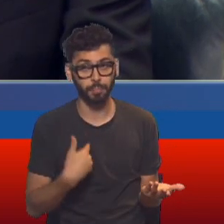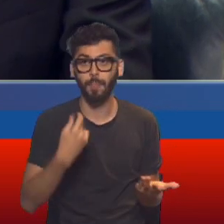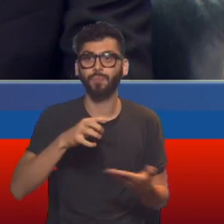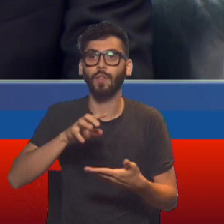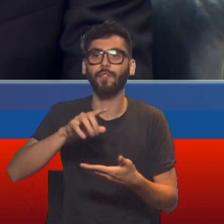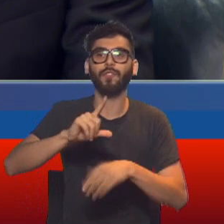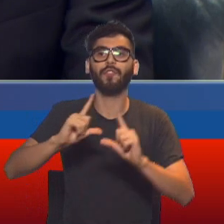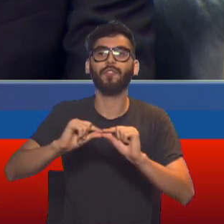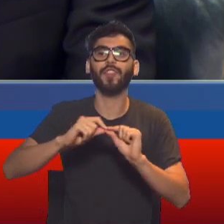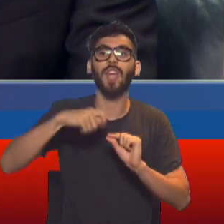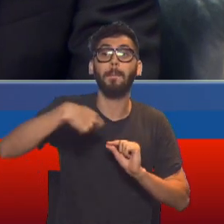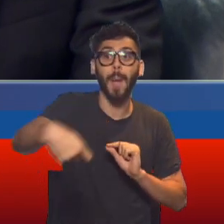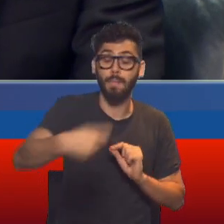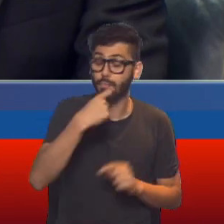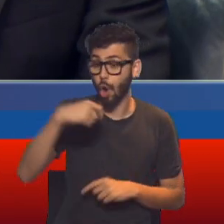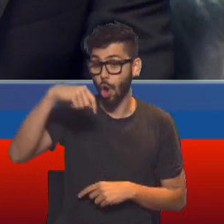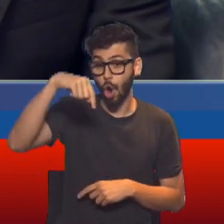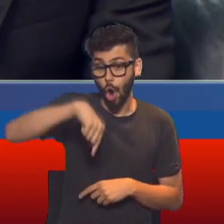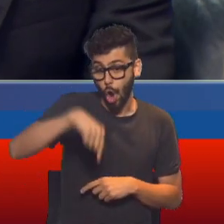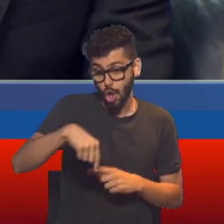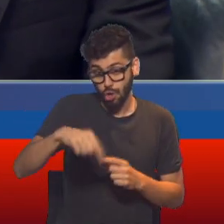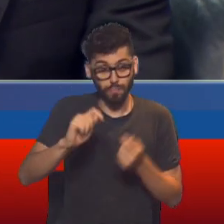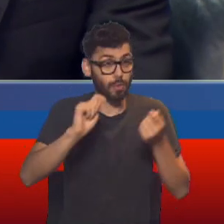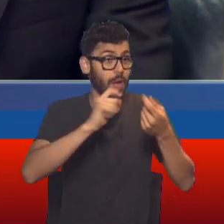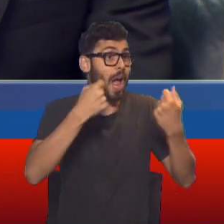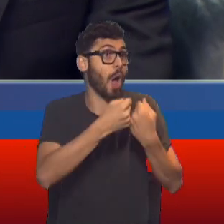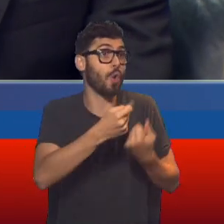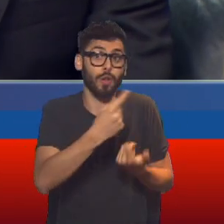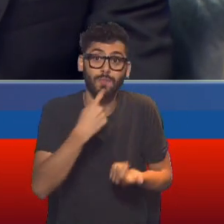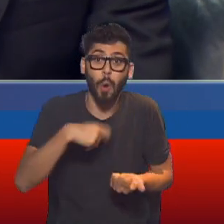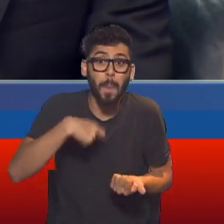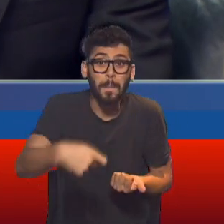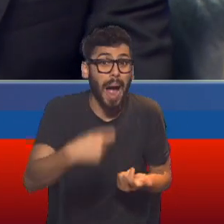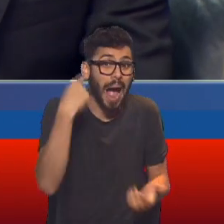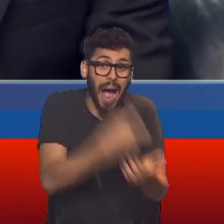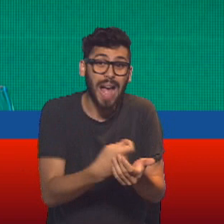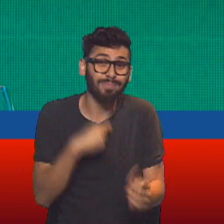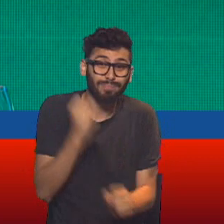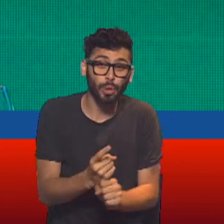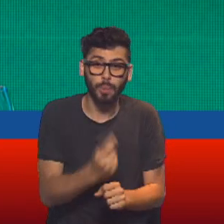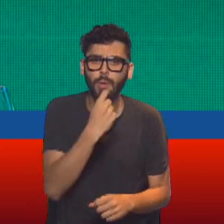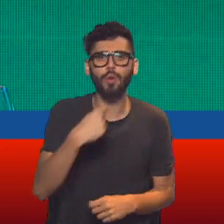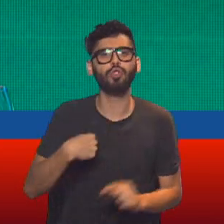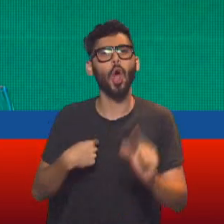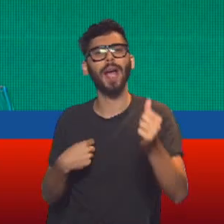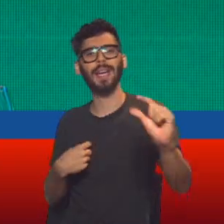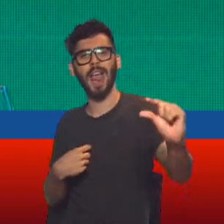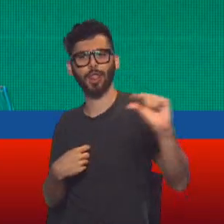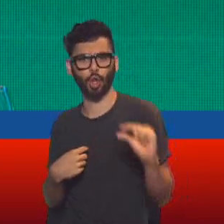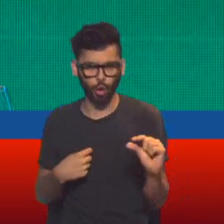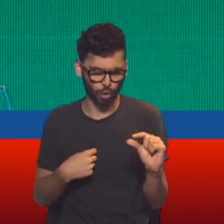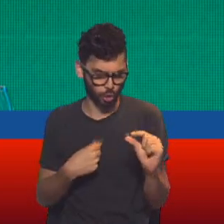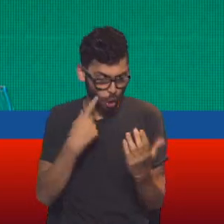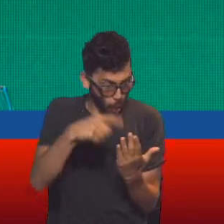vencimientos. Cuando uno ve el calendario de vencimientos hoy sin reestructuración, es impagable. Bajo ningún punto de vista. Voy yo a tomar un crédito y miro las condiciones que me dan, no